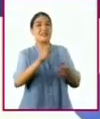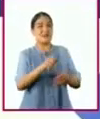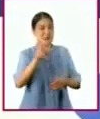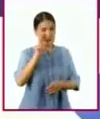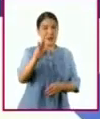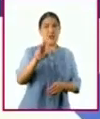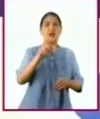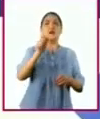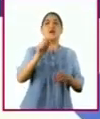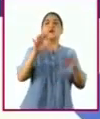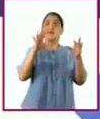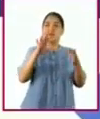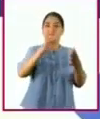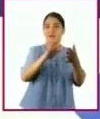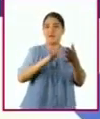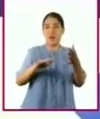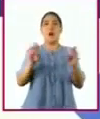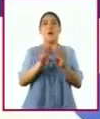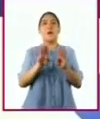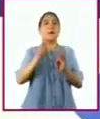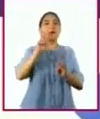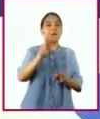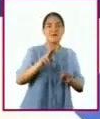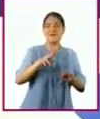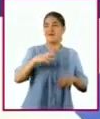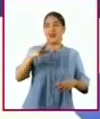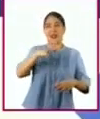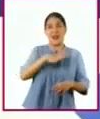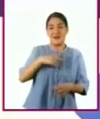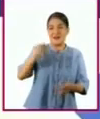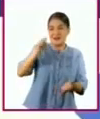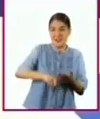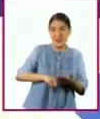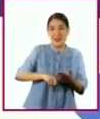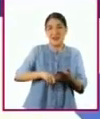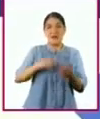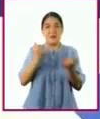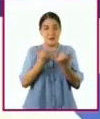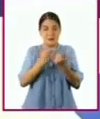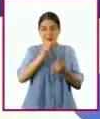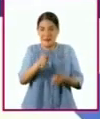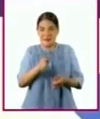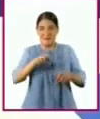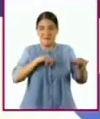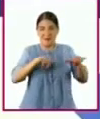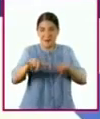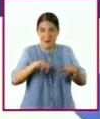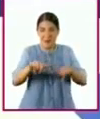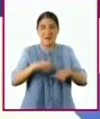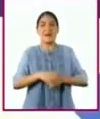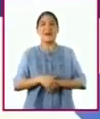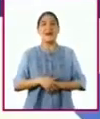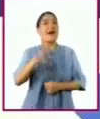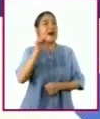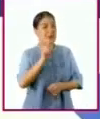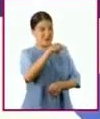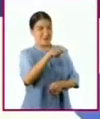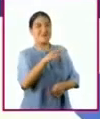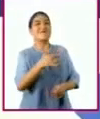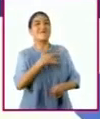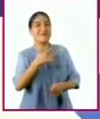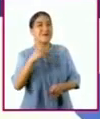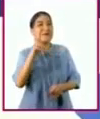que durante la lectura se mencionaron una serie de nociones que se vinculan con la geografía? A ver, trata de mencionar